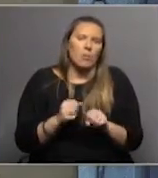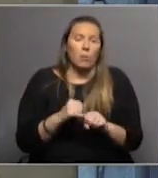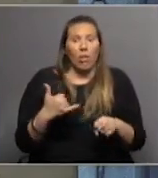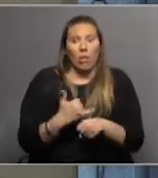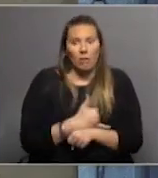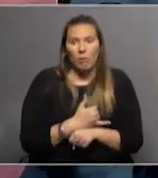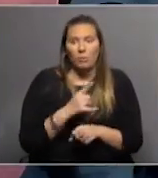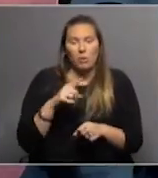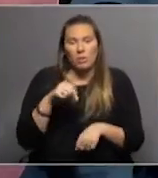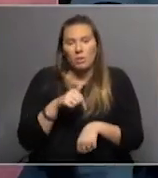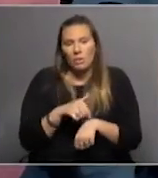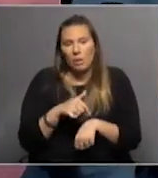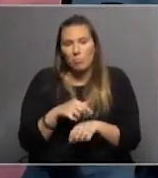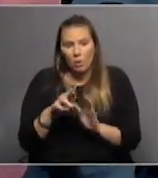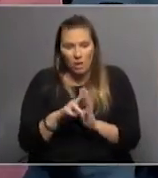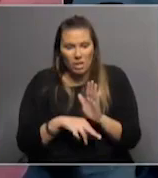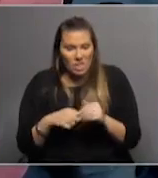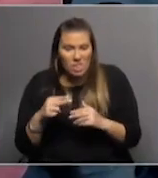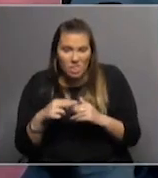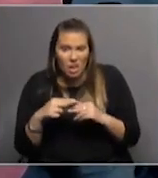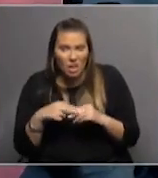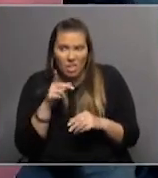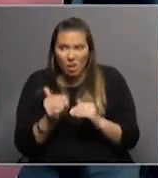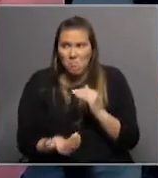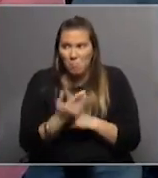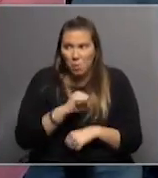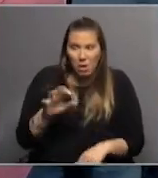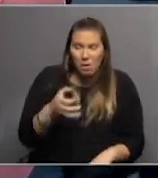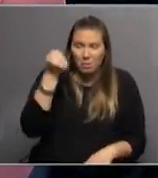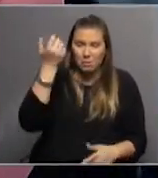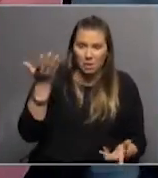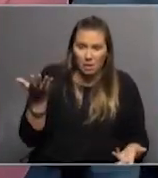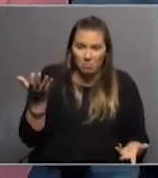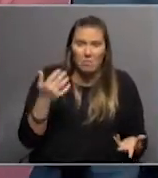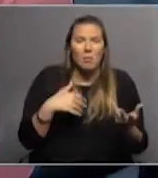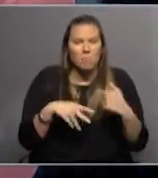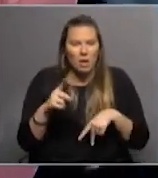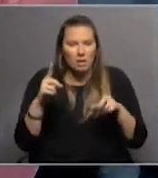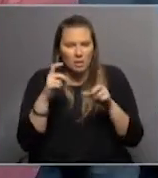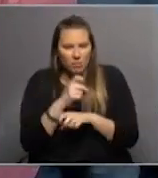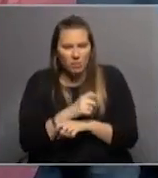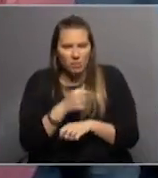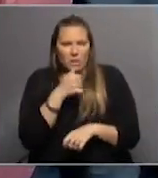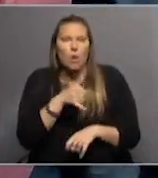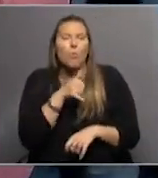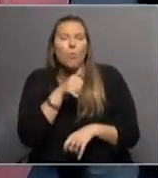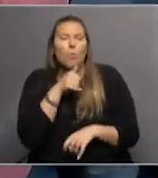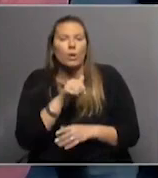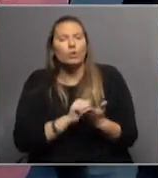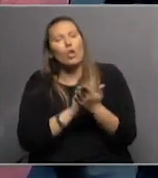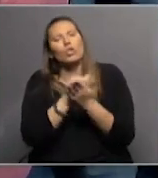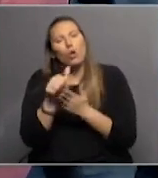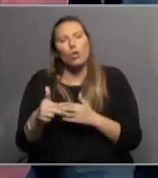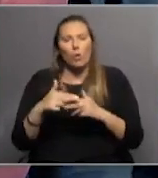Pero uno dice, en tiempos que las recetas están en internet y que capaz es más difícil encontrar una novela entera en internet por